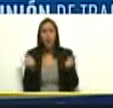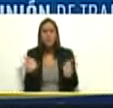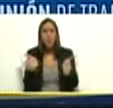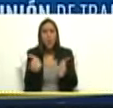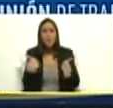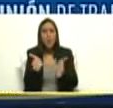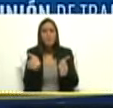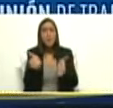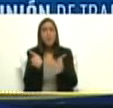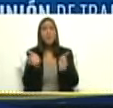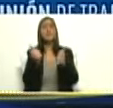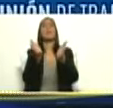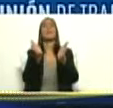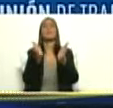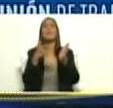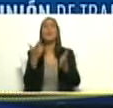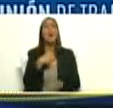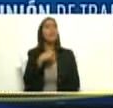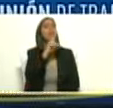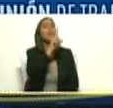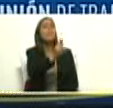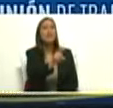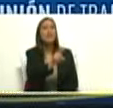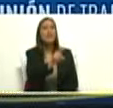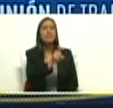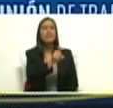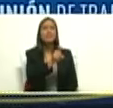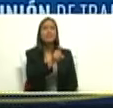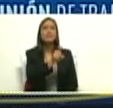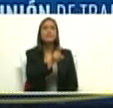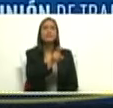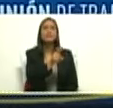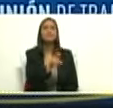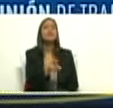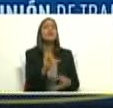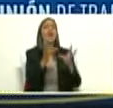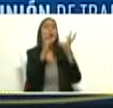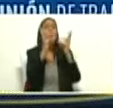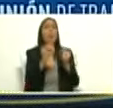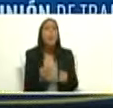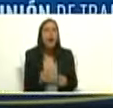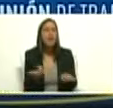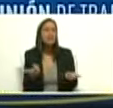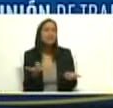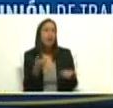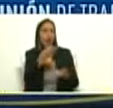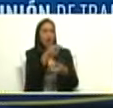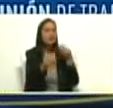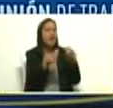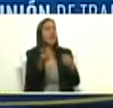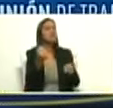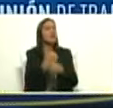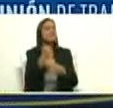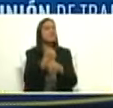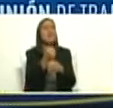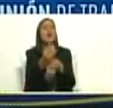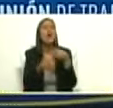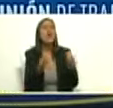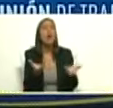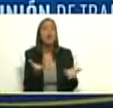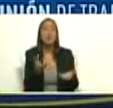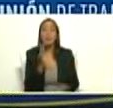le empuja le empuja Y como te pregunto Cuántos centímetros ha movido esa columna en una semana ni